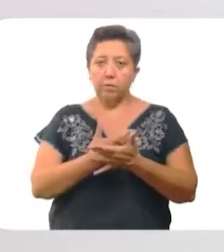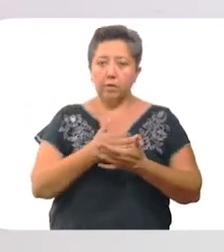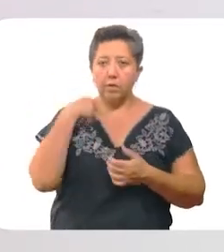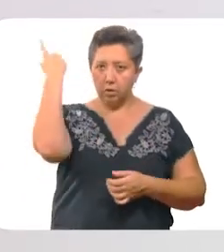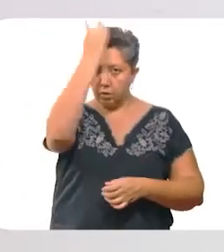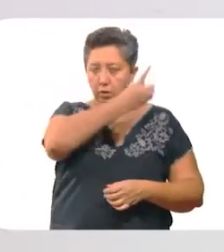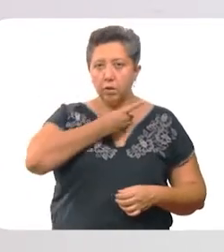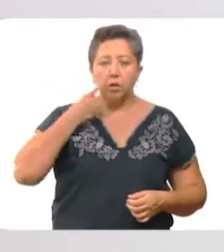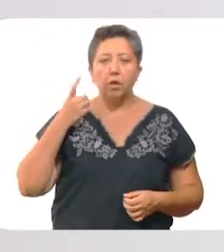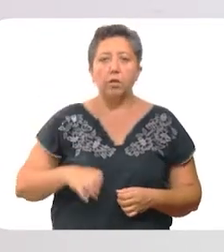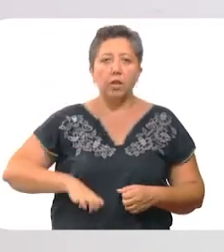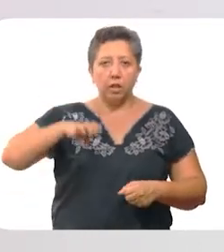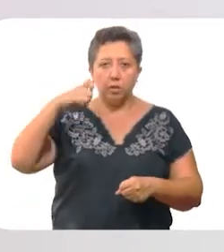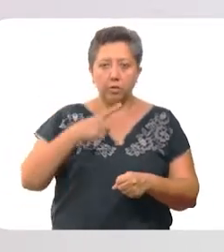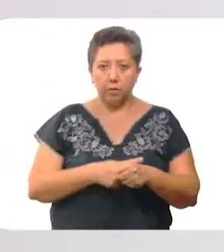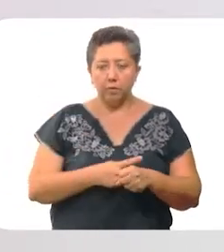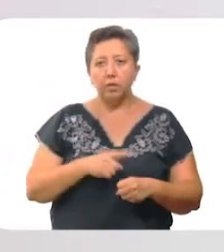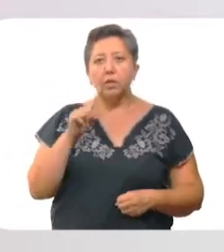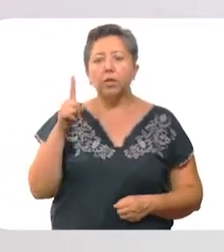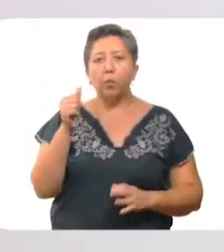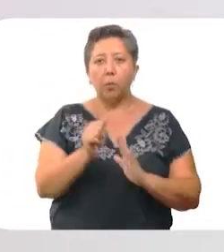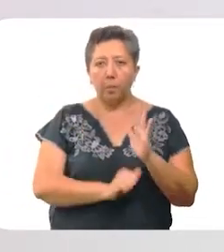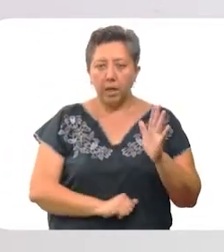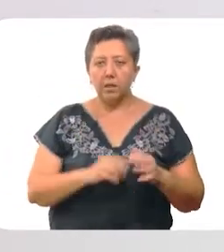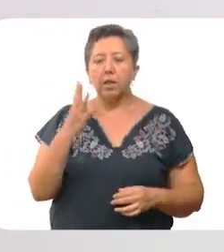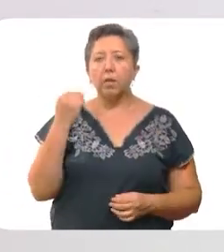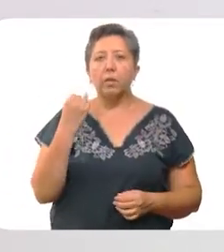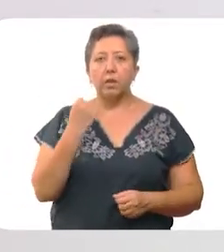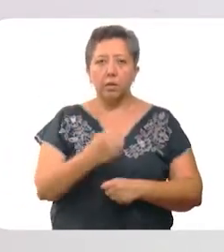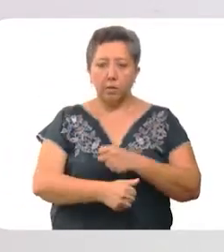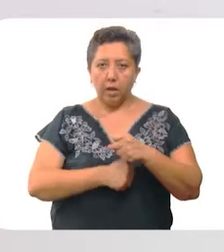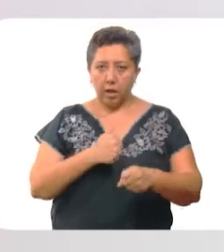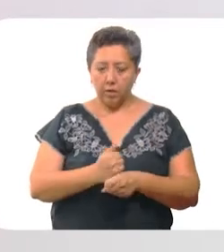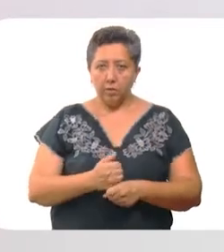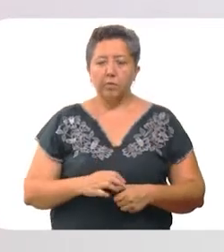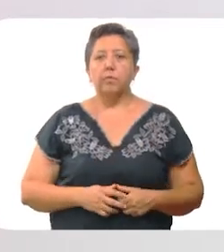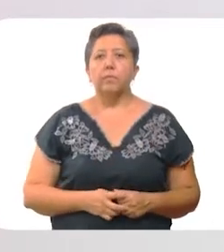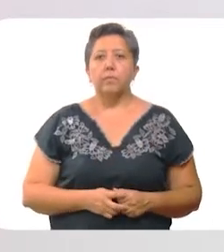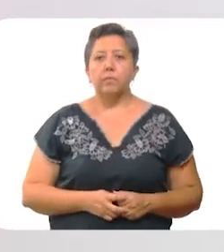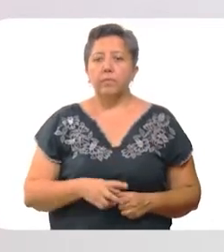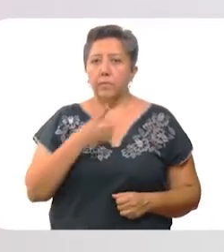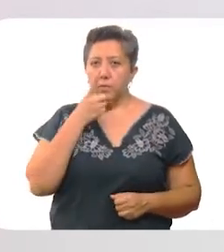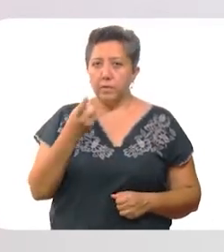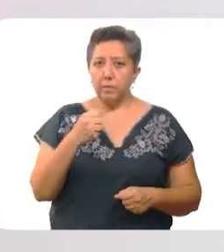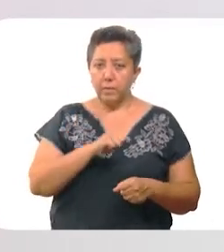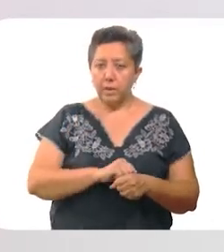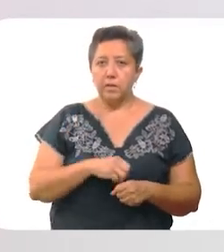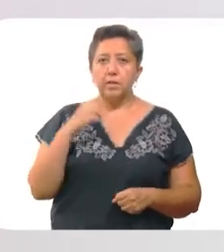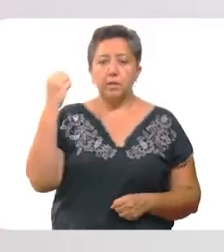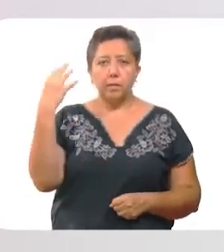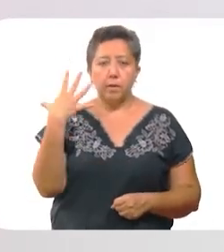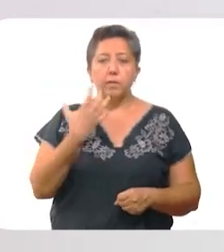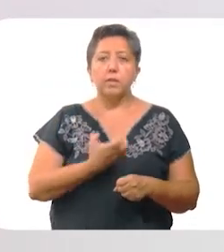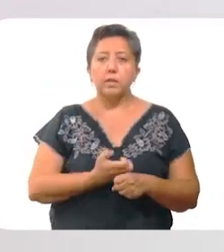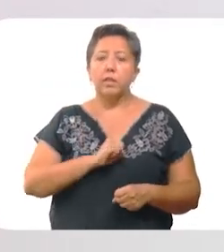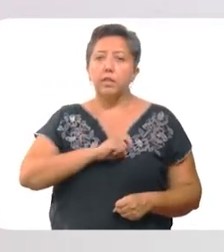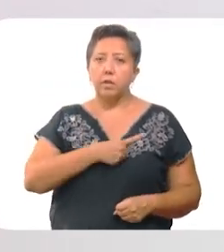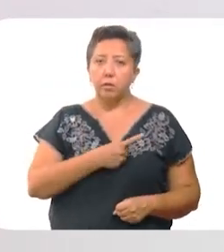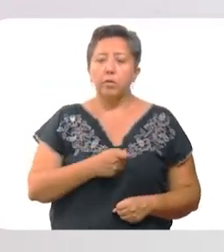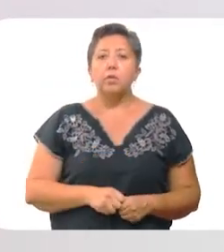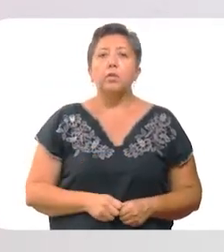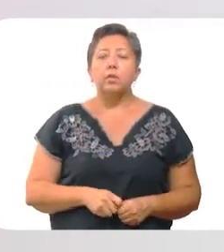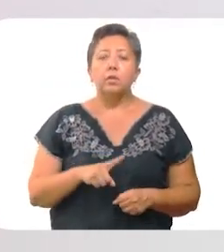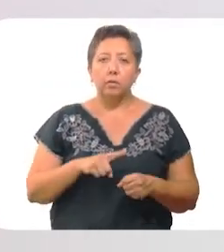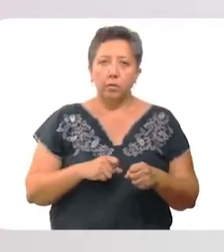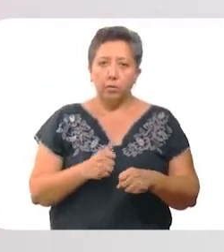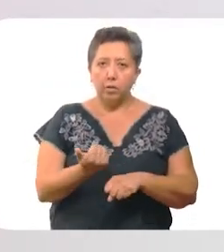de diagnóstico. El rango de edad de los casos es de 1 mes a 99 años. Los indicadores semanales de nuestro semáforo estatal de